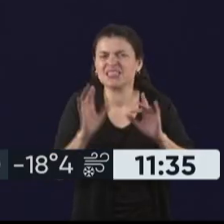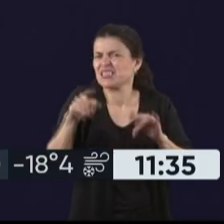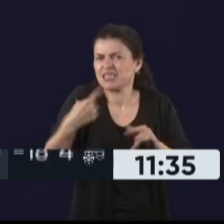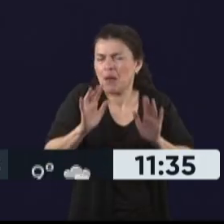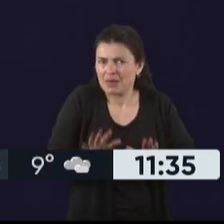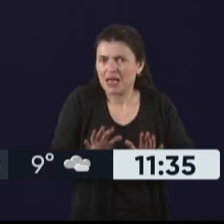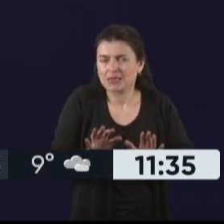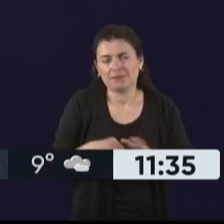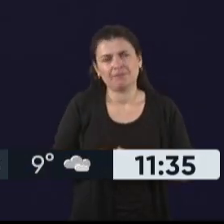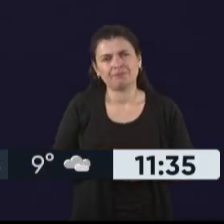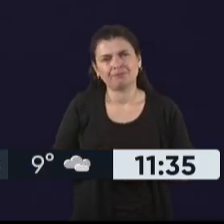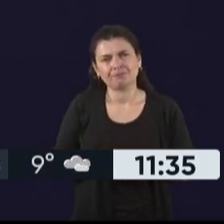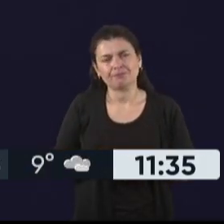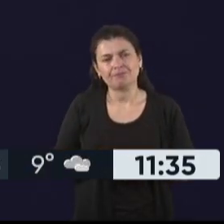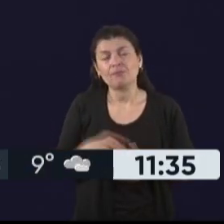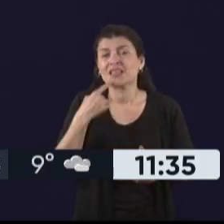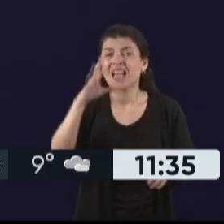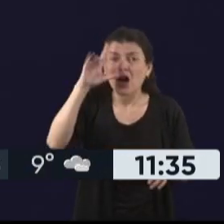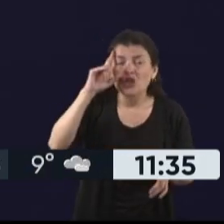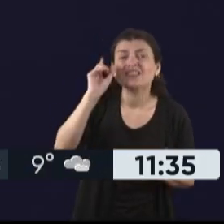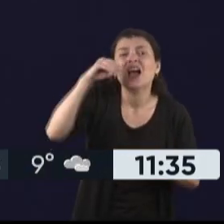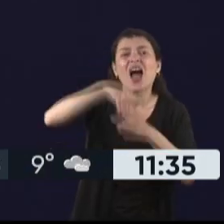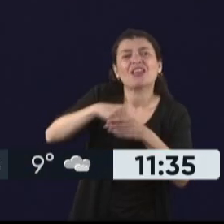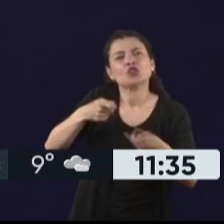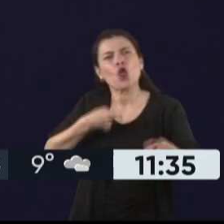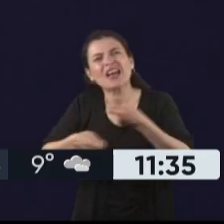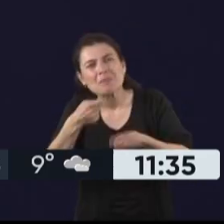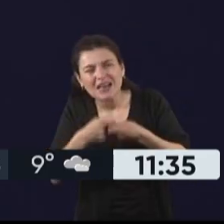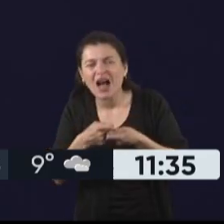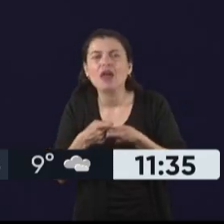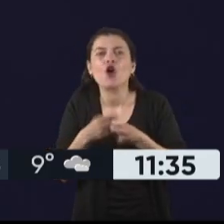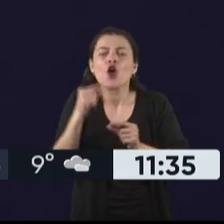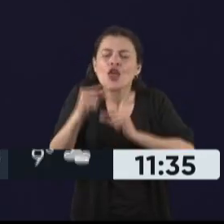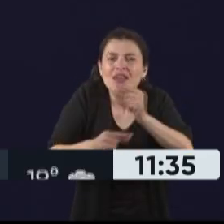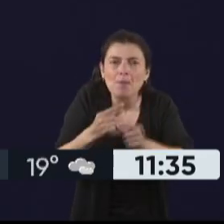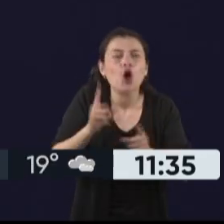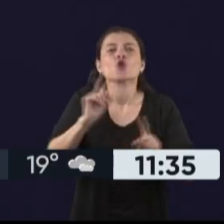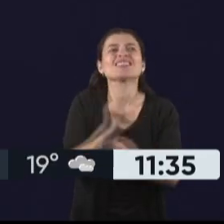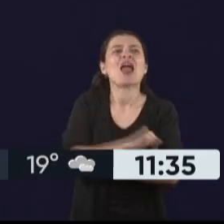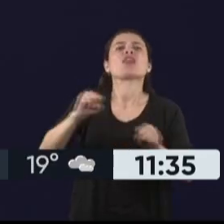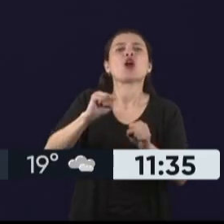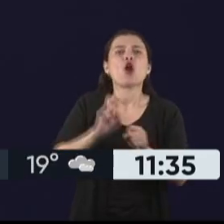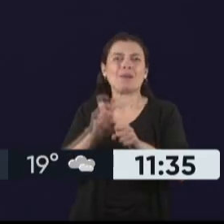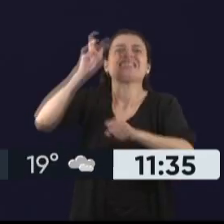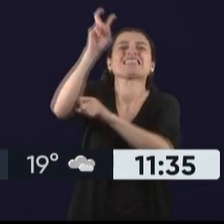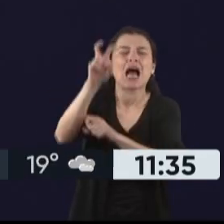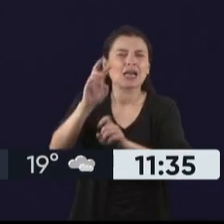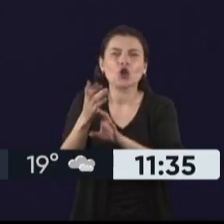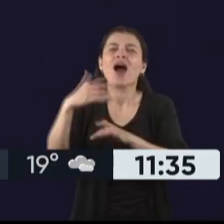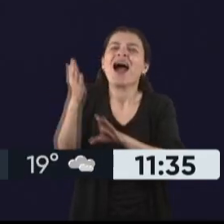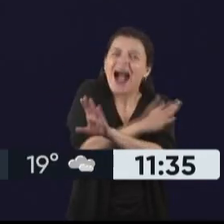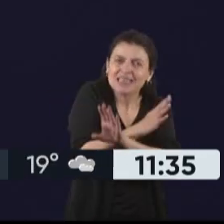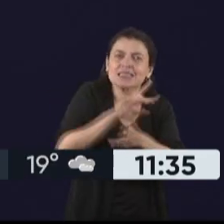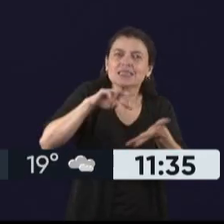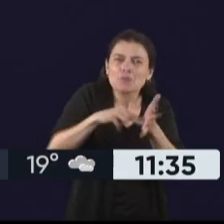no nos olvidemos que el ruido del mercado se anticipa, ¿no? Y el mercado entonces muchas veces toma decisiones, en